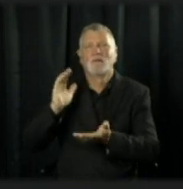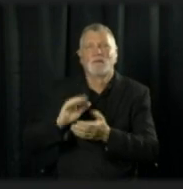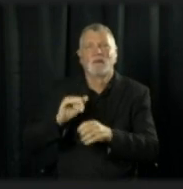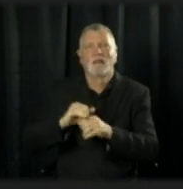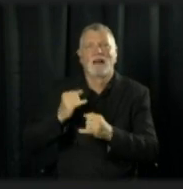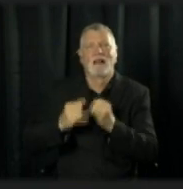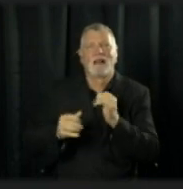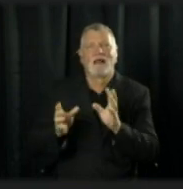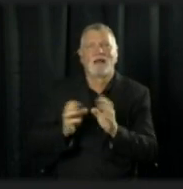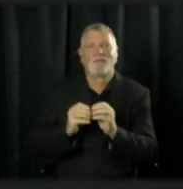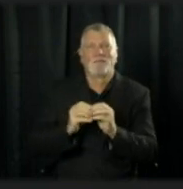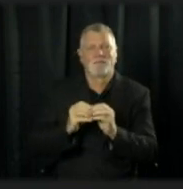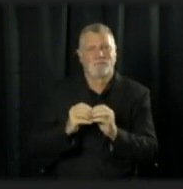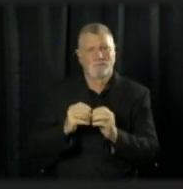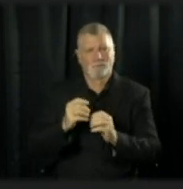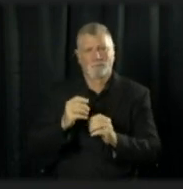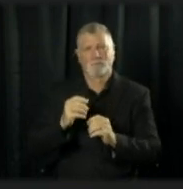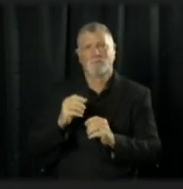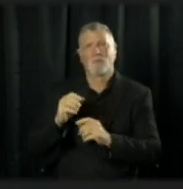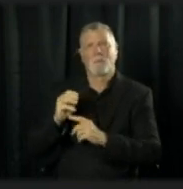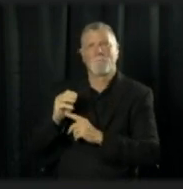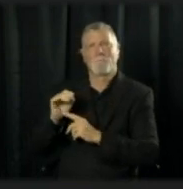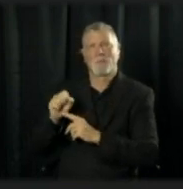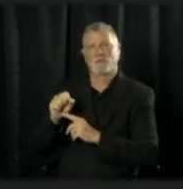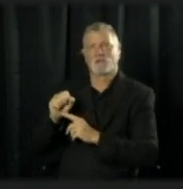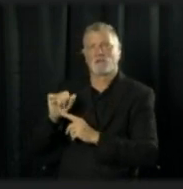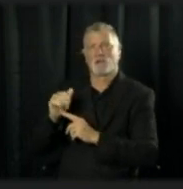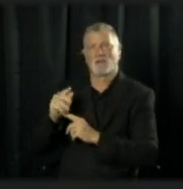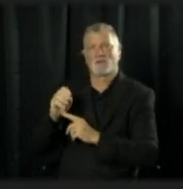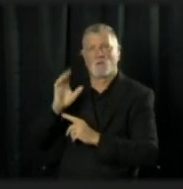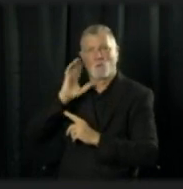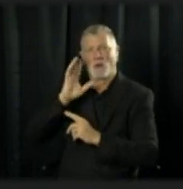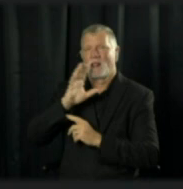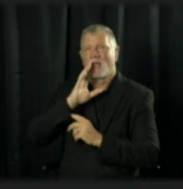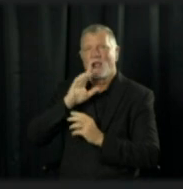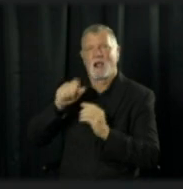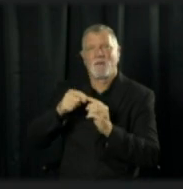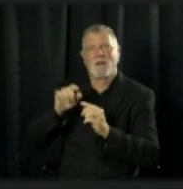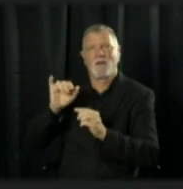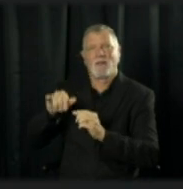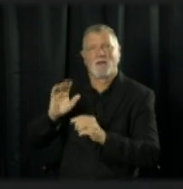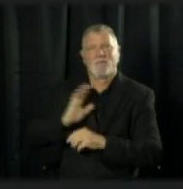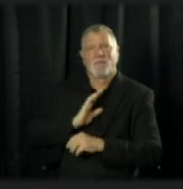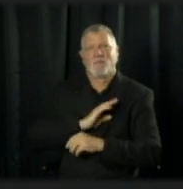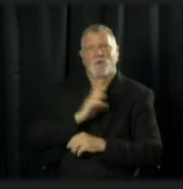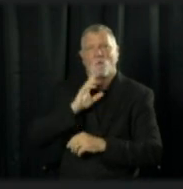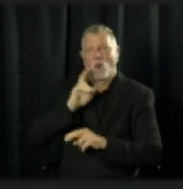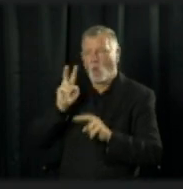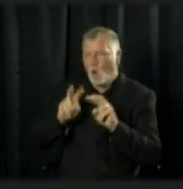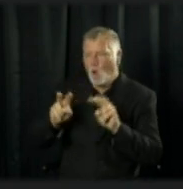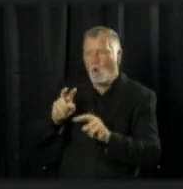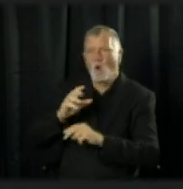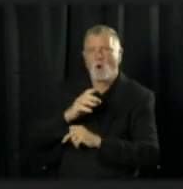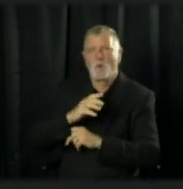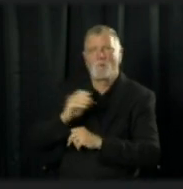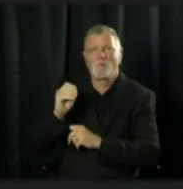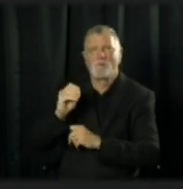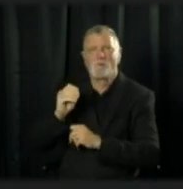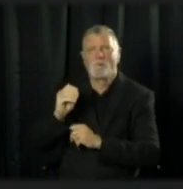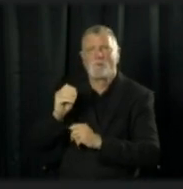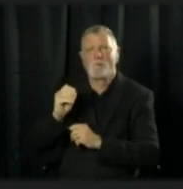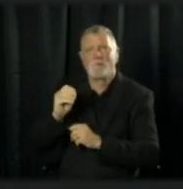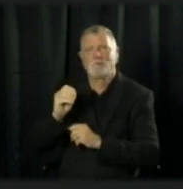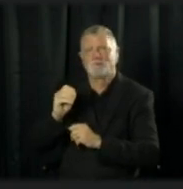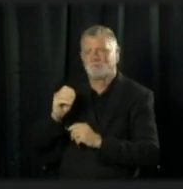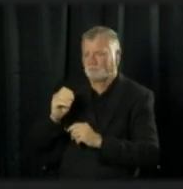fondos? Estaban hablando de eso en la reunión anterior. El señor Ayaresco estaba hablando sobre la Junta, que como estaba buscando